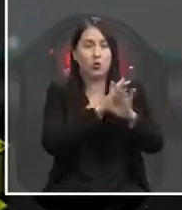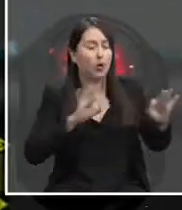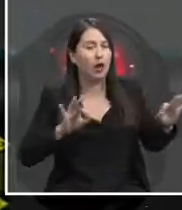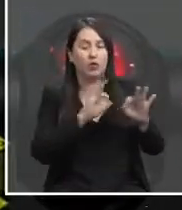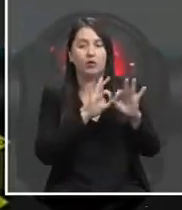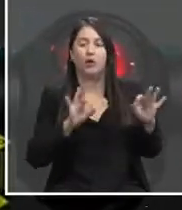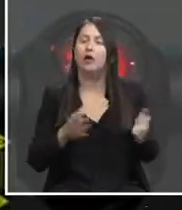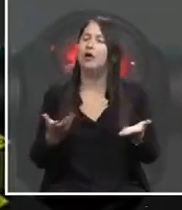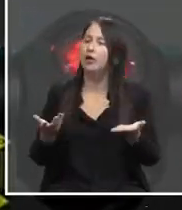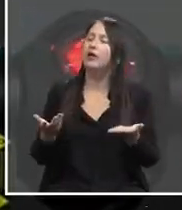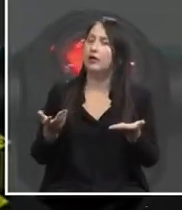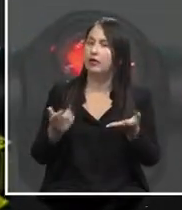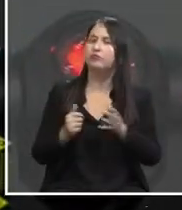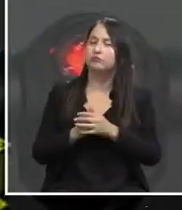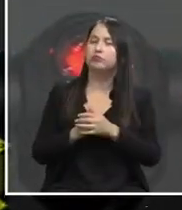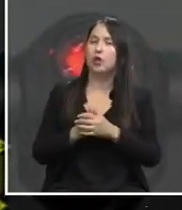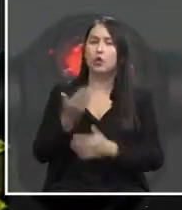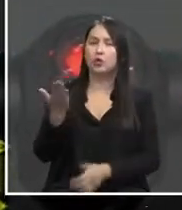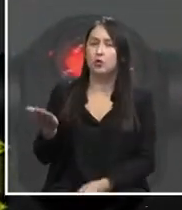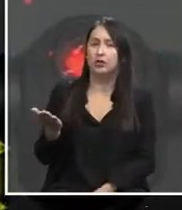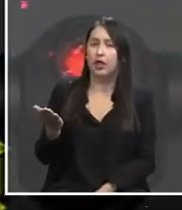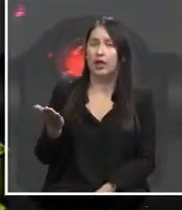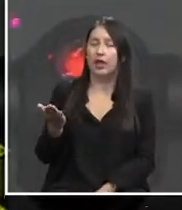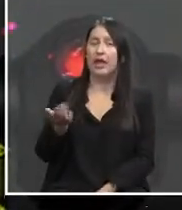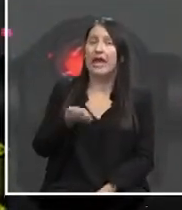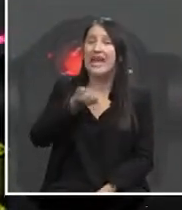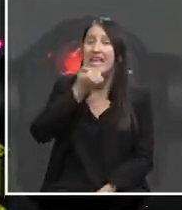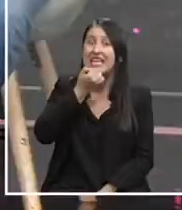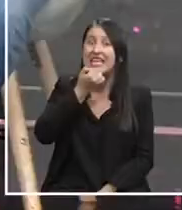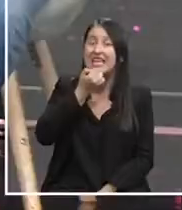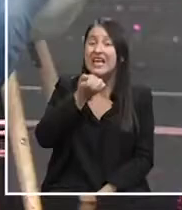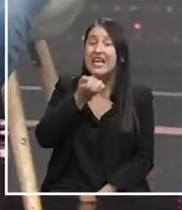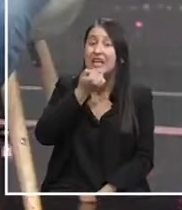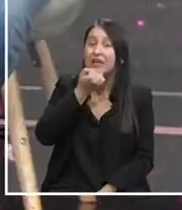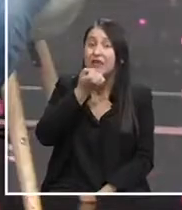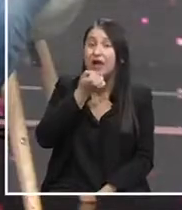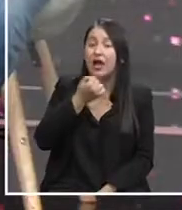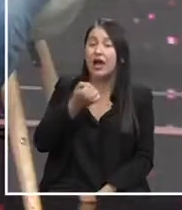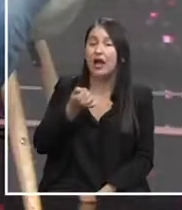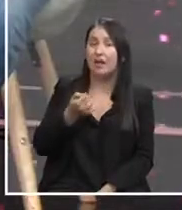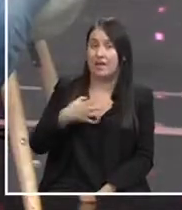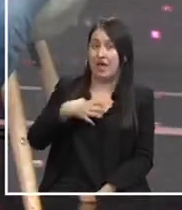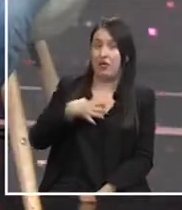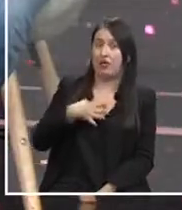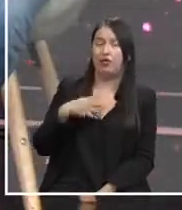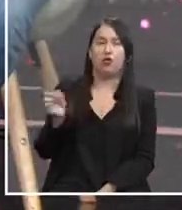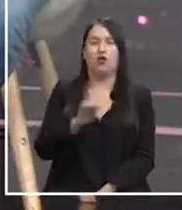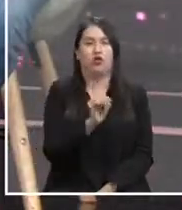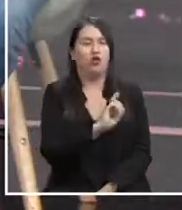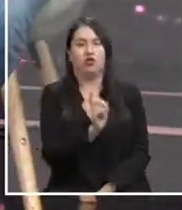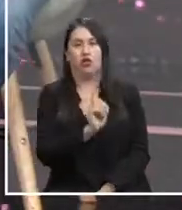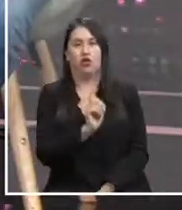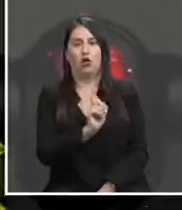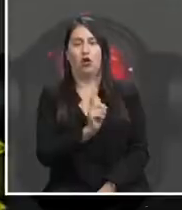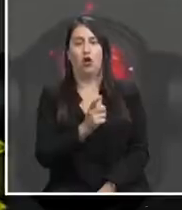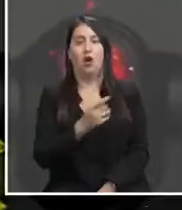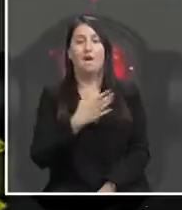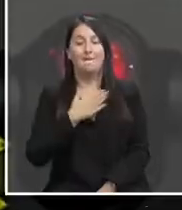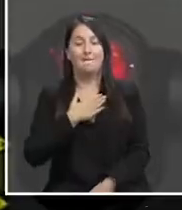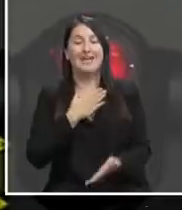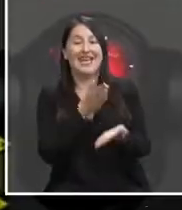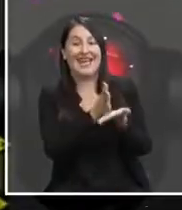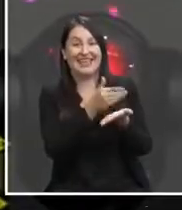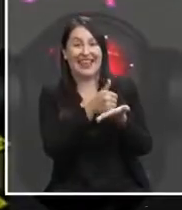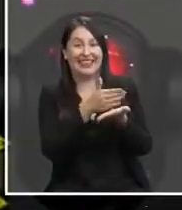nunca. Oye, ¿y usted no tiene miedo a fallar? No, dice, yo no tengo miedo a fallar porque mi estrategia